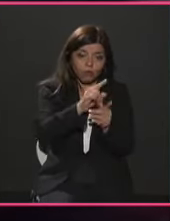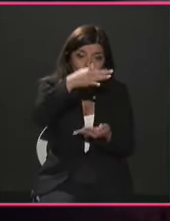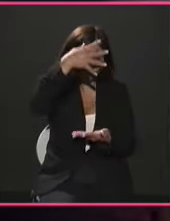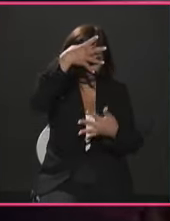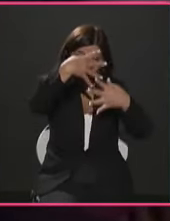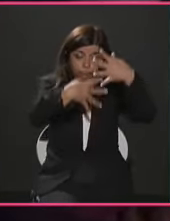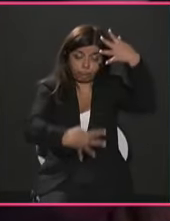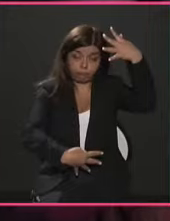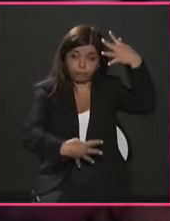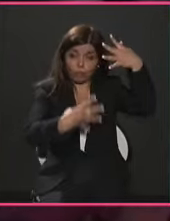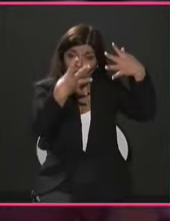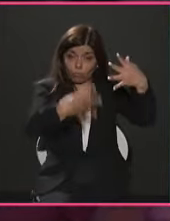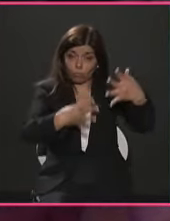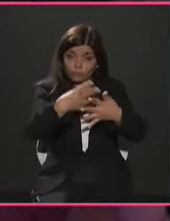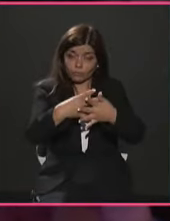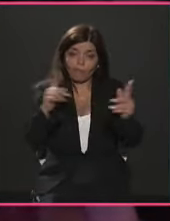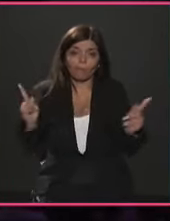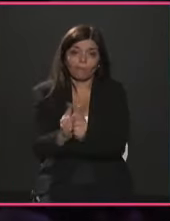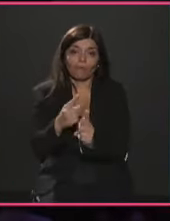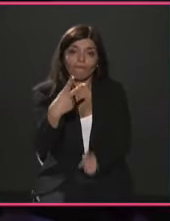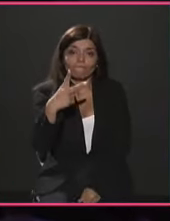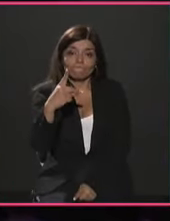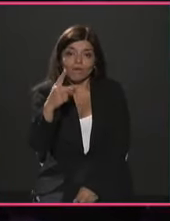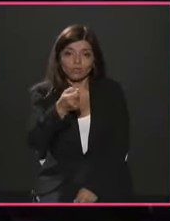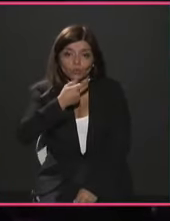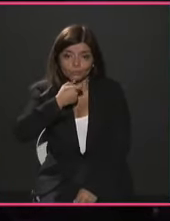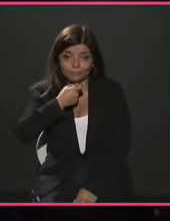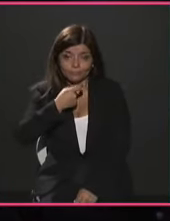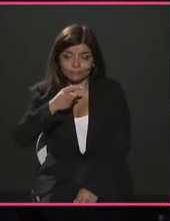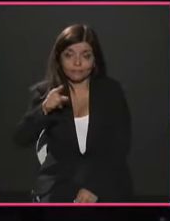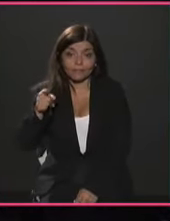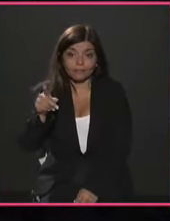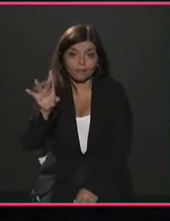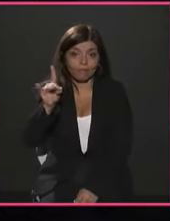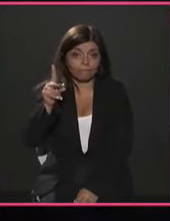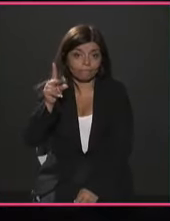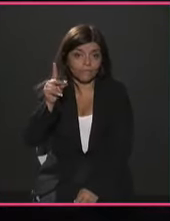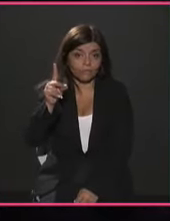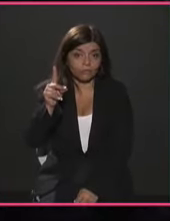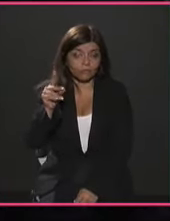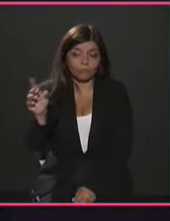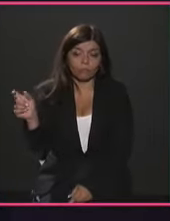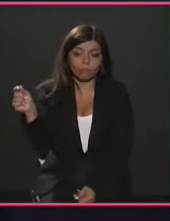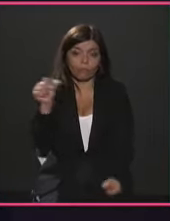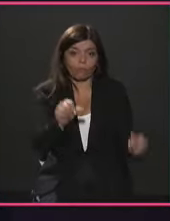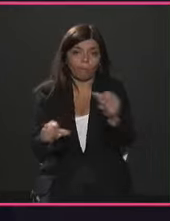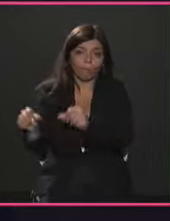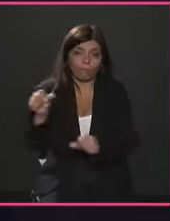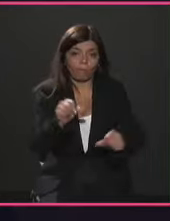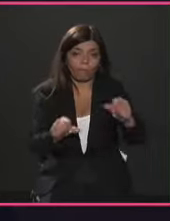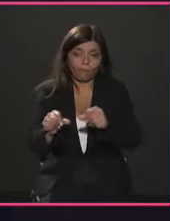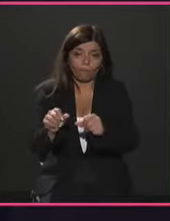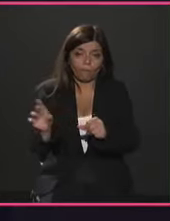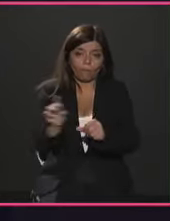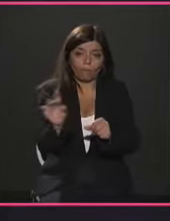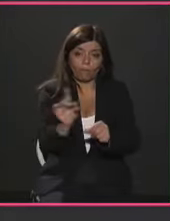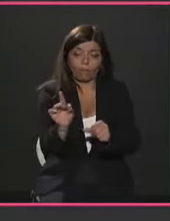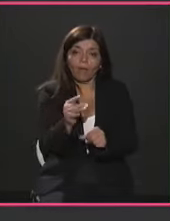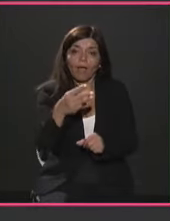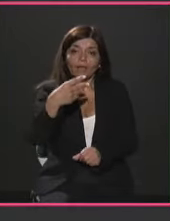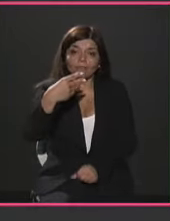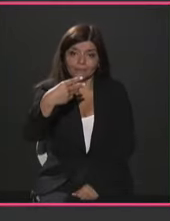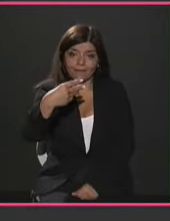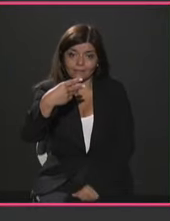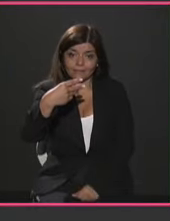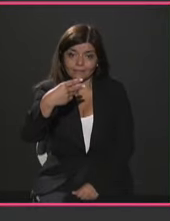21 compuestos y esos 21 compuestos los llevamos al laboratorio y efectivamente tres de 21